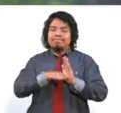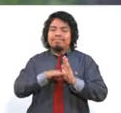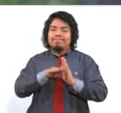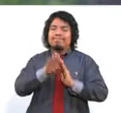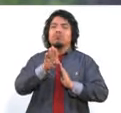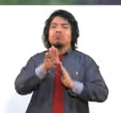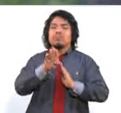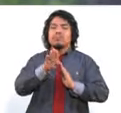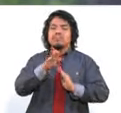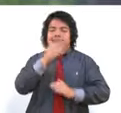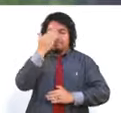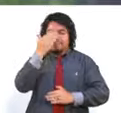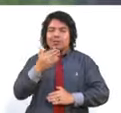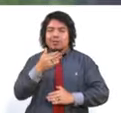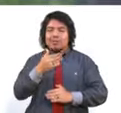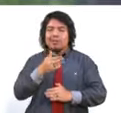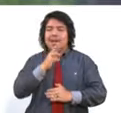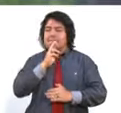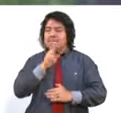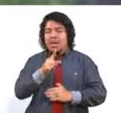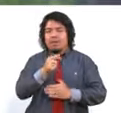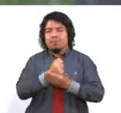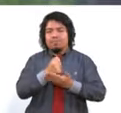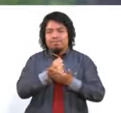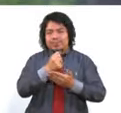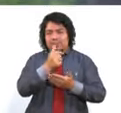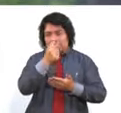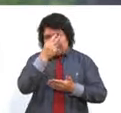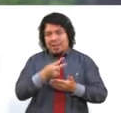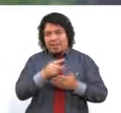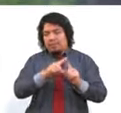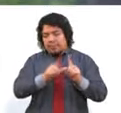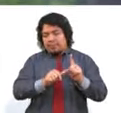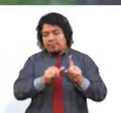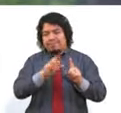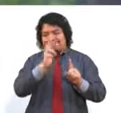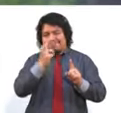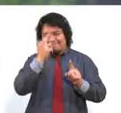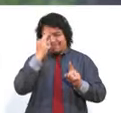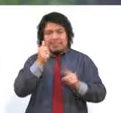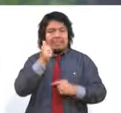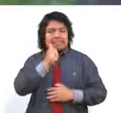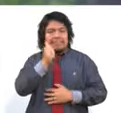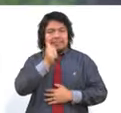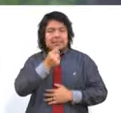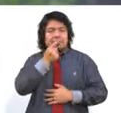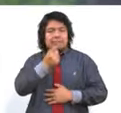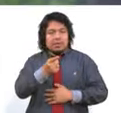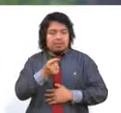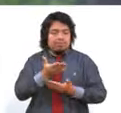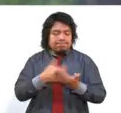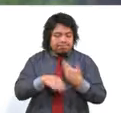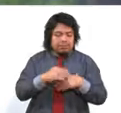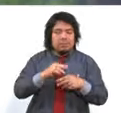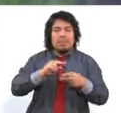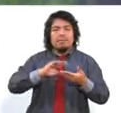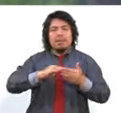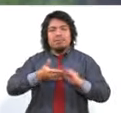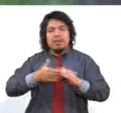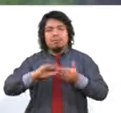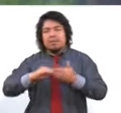es la mejor policía del país. Hemos dicho en varias ocasiones que la estrategia de seguridad